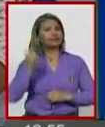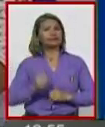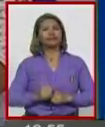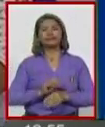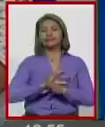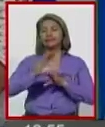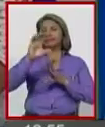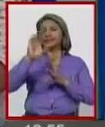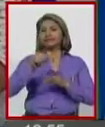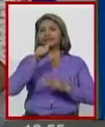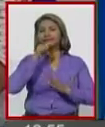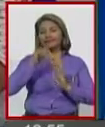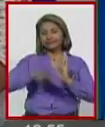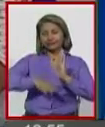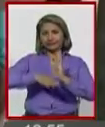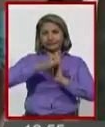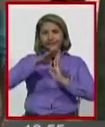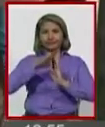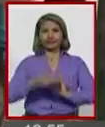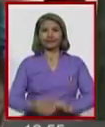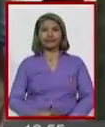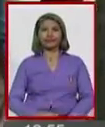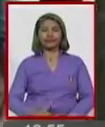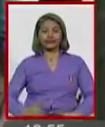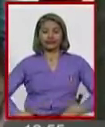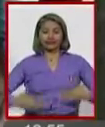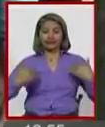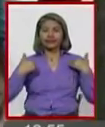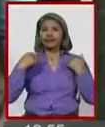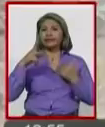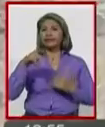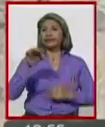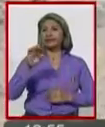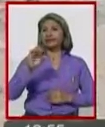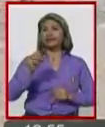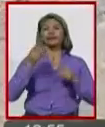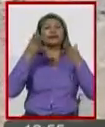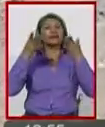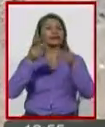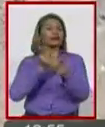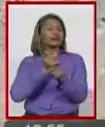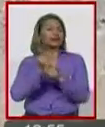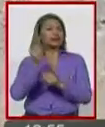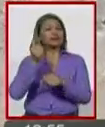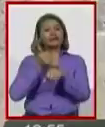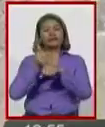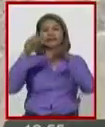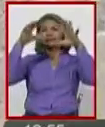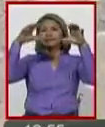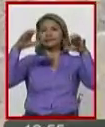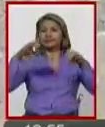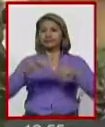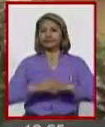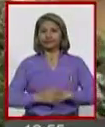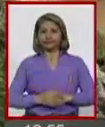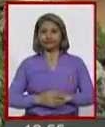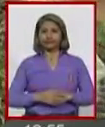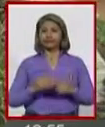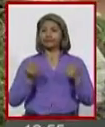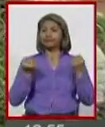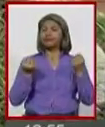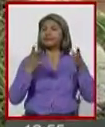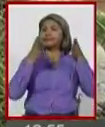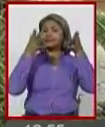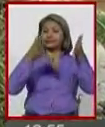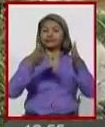encontraban totalmente inundadas. Los vivientes de Porongo nuevamente quedaron afectados por la lluvia de este fin de semana. Muchos